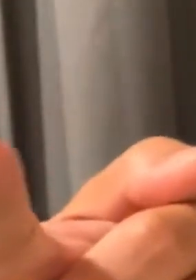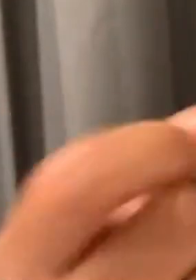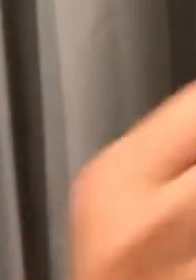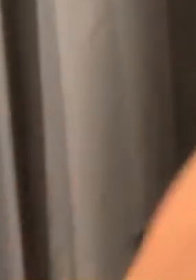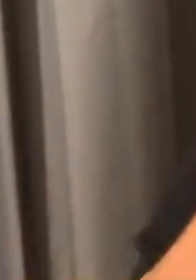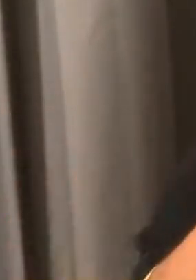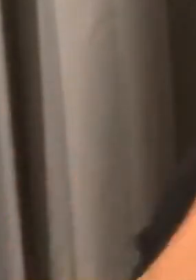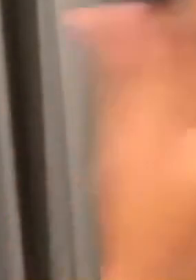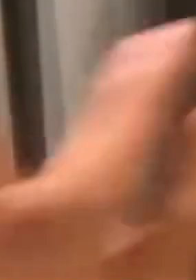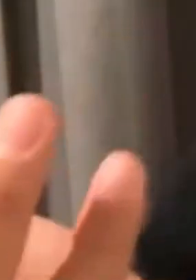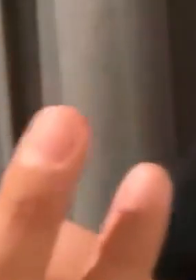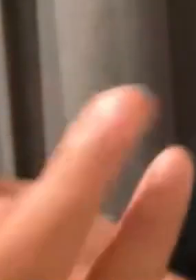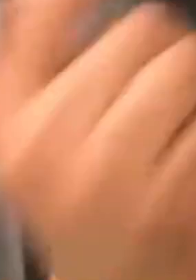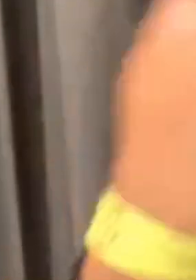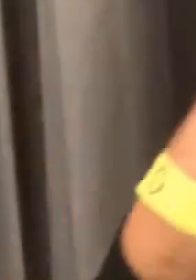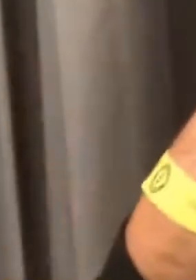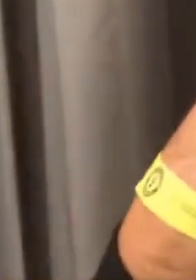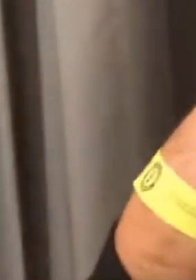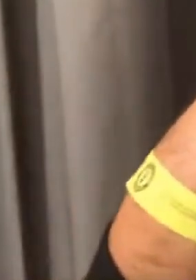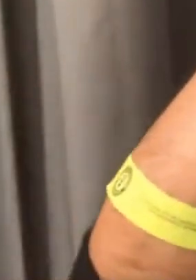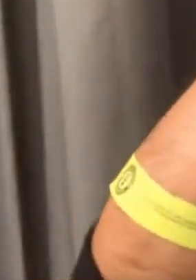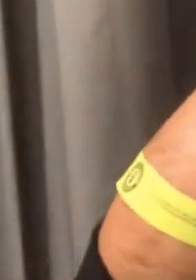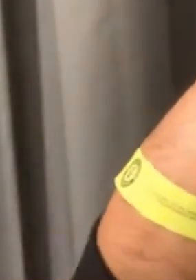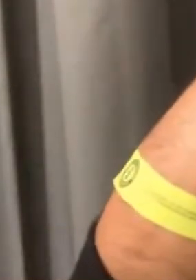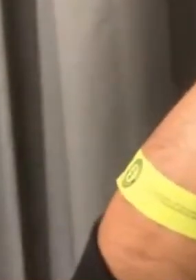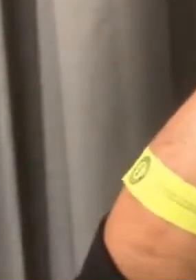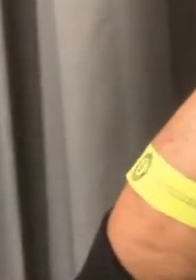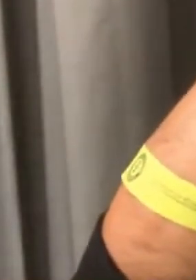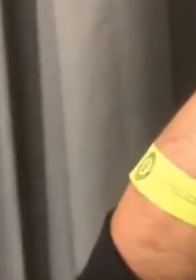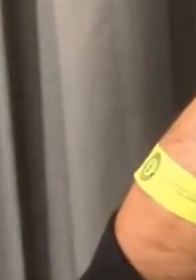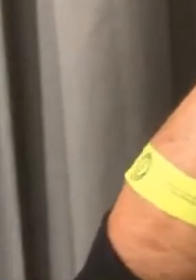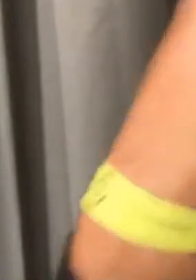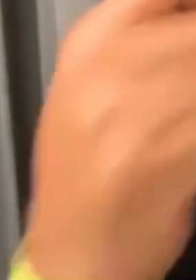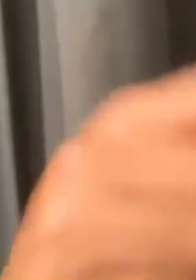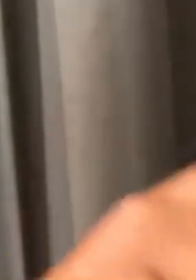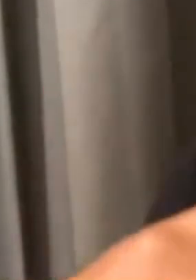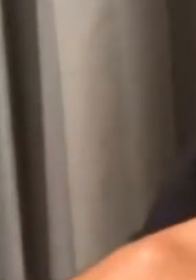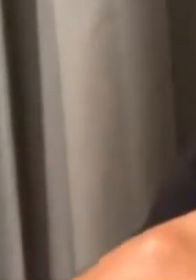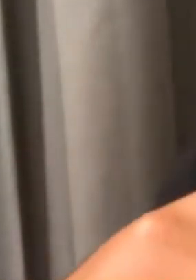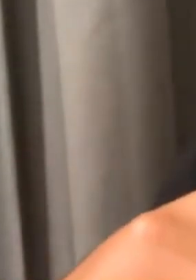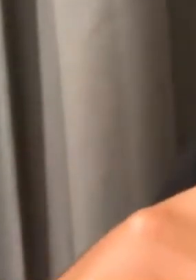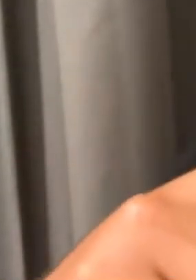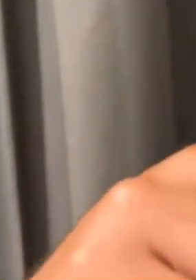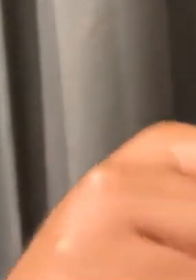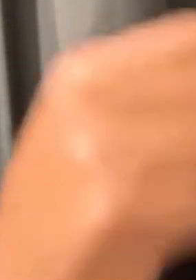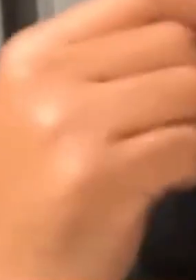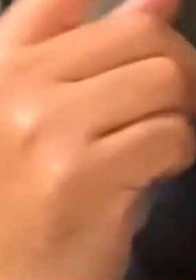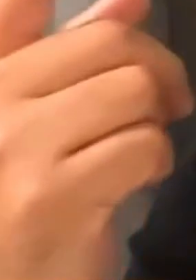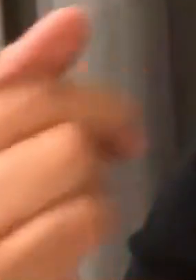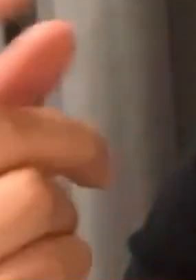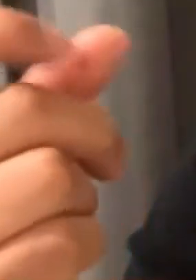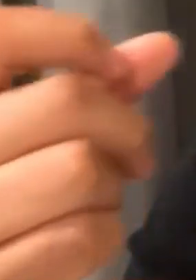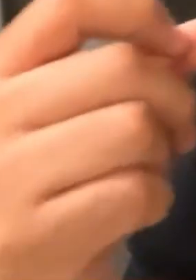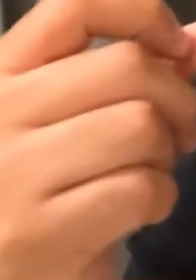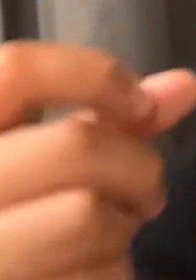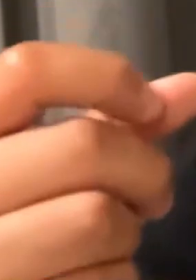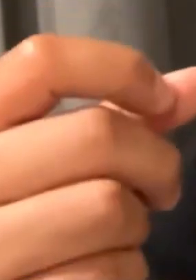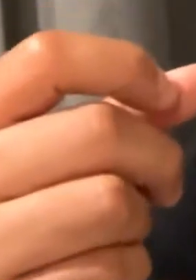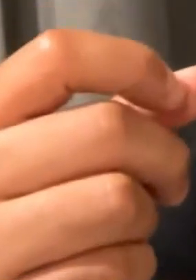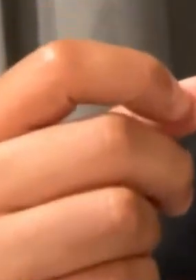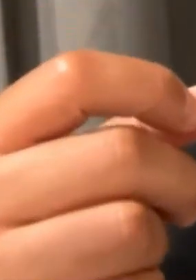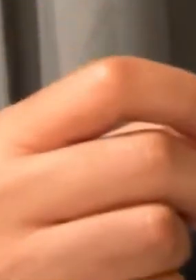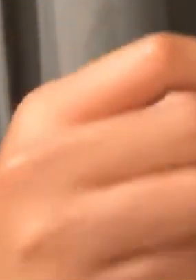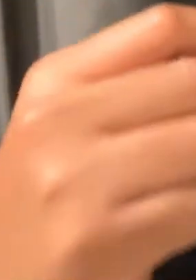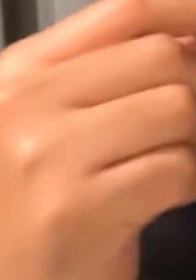Hace unos minutos anunciaba aquí en Sin Censura que con 6 votos a favor y 5 en contra en el INE